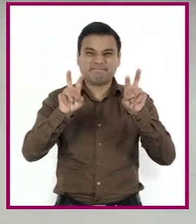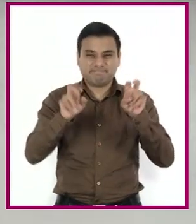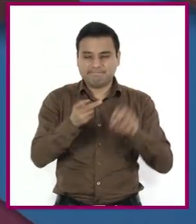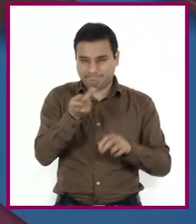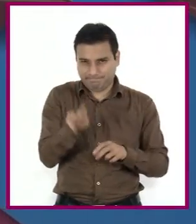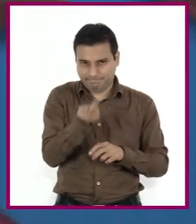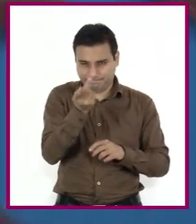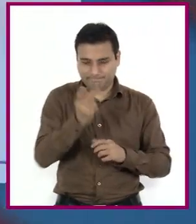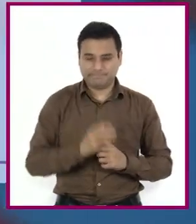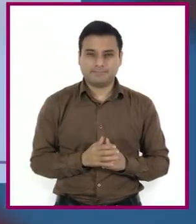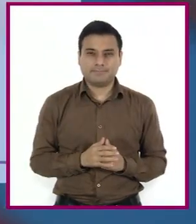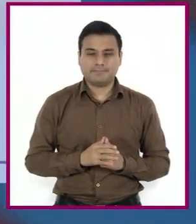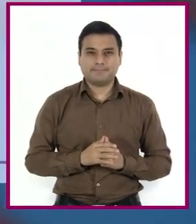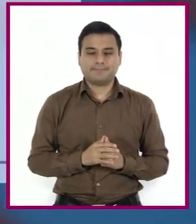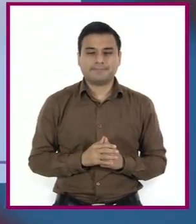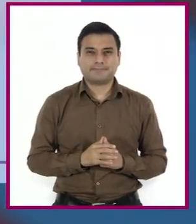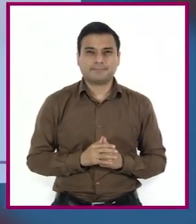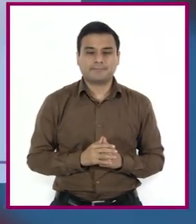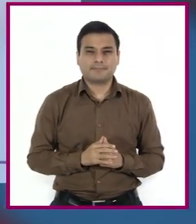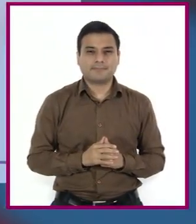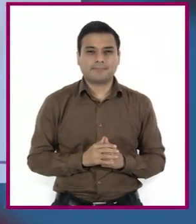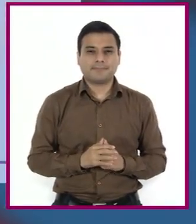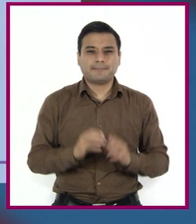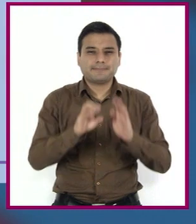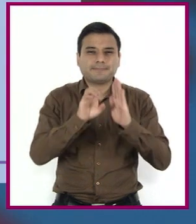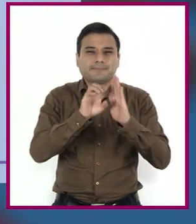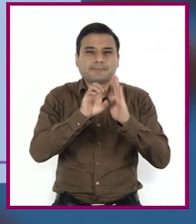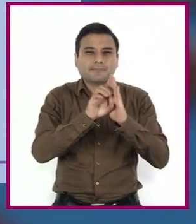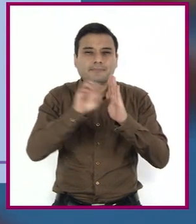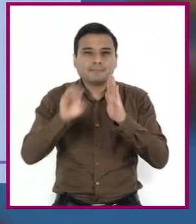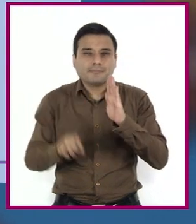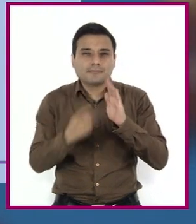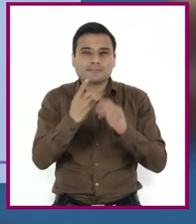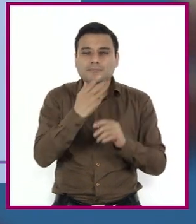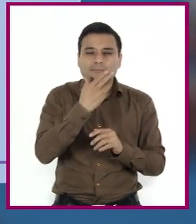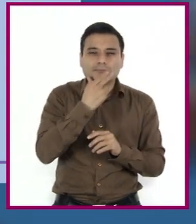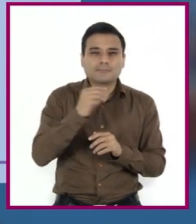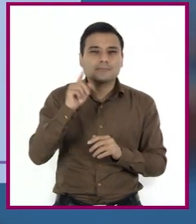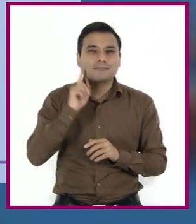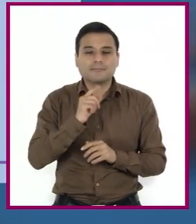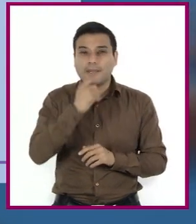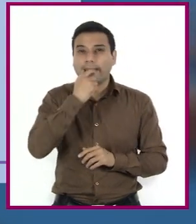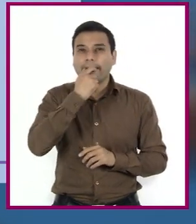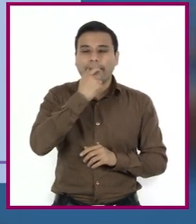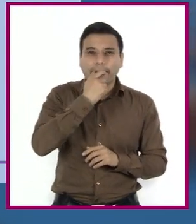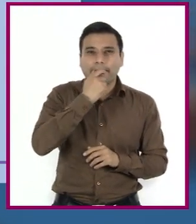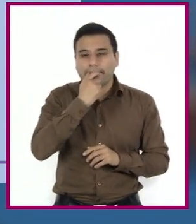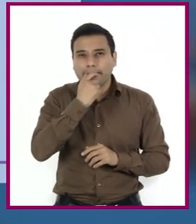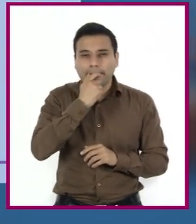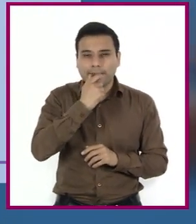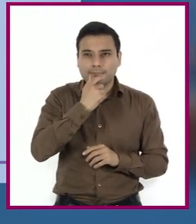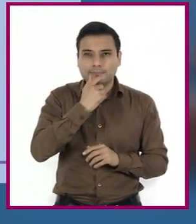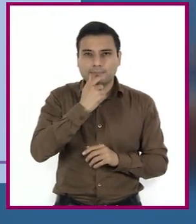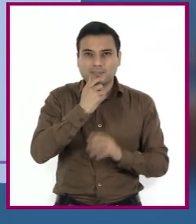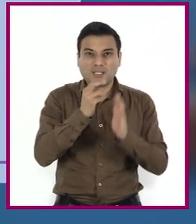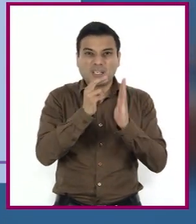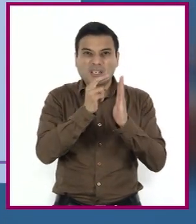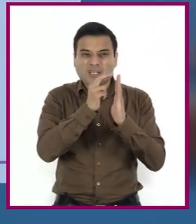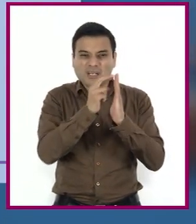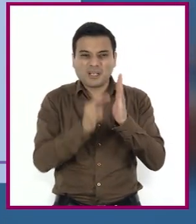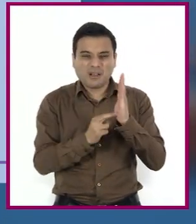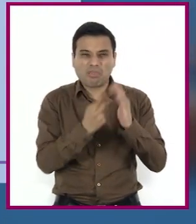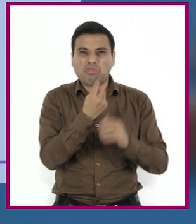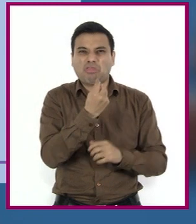preguntas. ¿Qué pasaría si un árbitro o árbitra de fútbol realiza su trabajo sin basarse en un